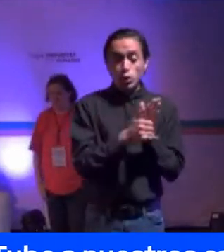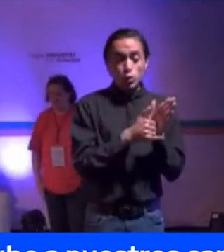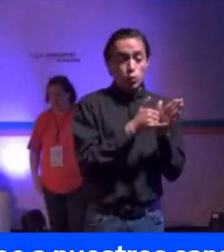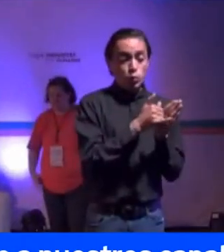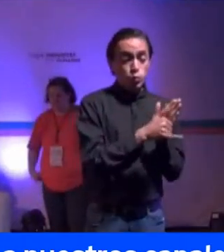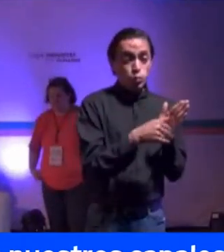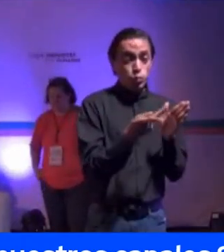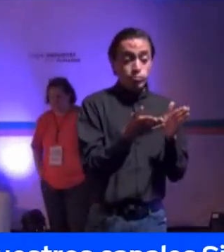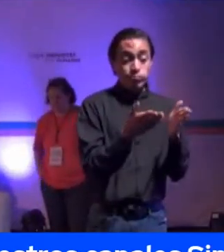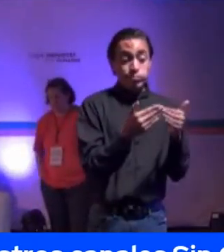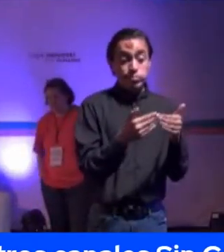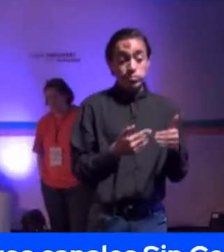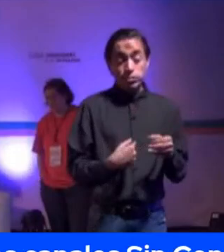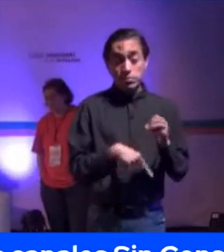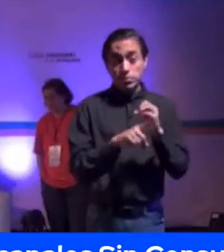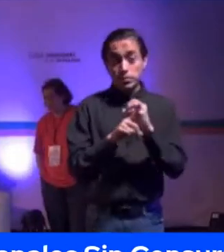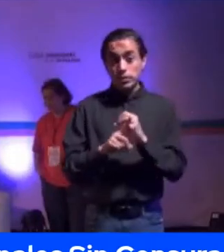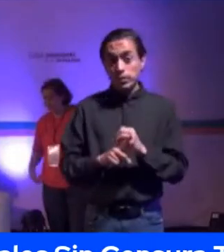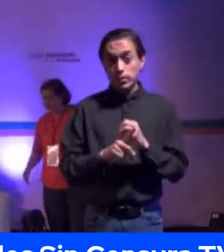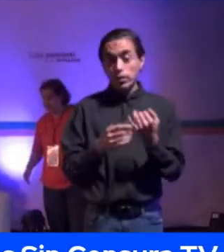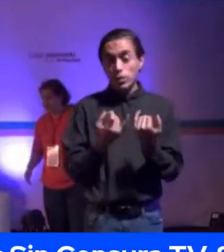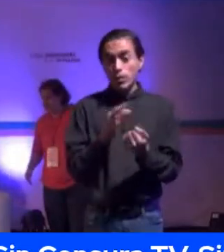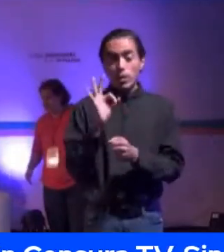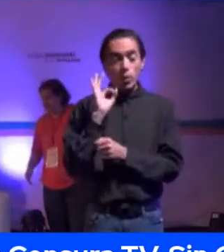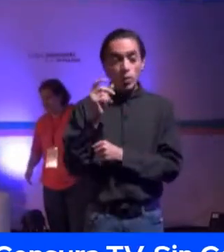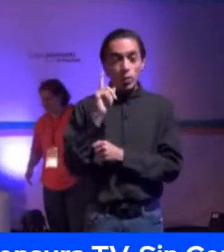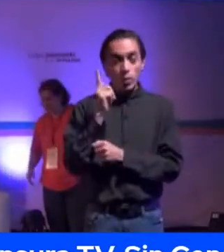seguirlo también y recuperar el canal que ya tenía